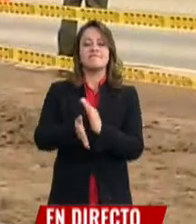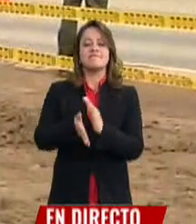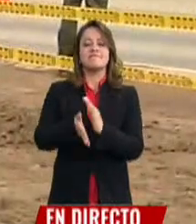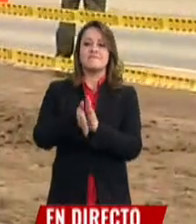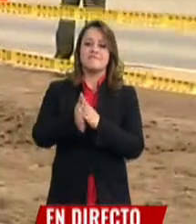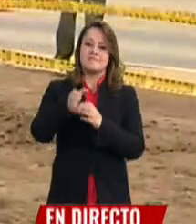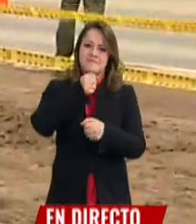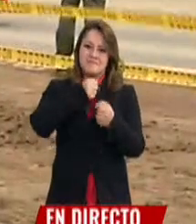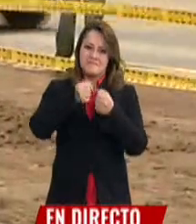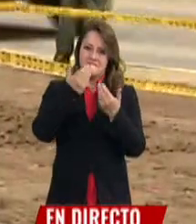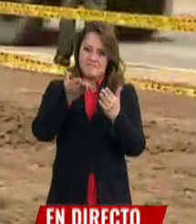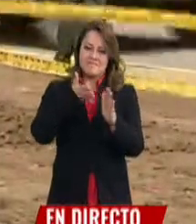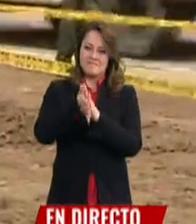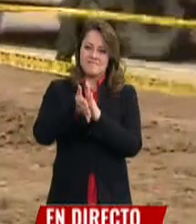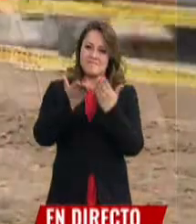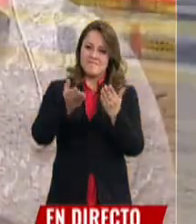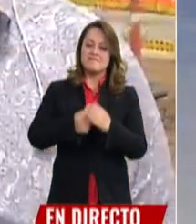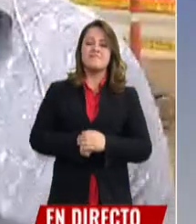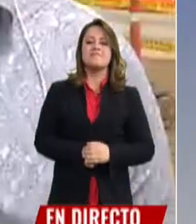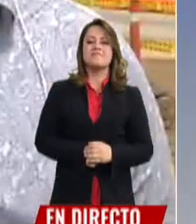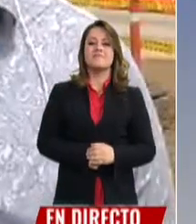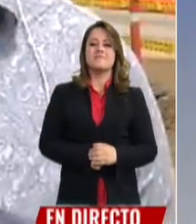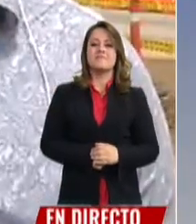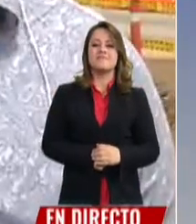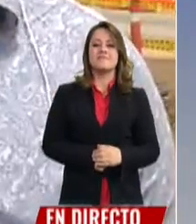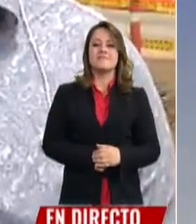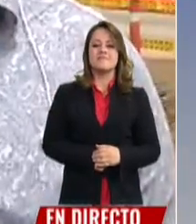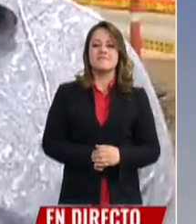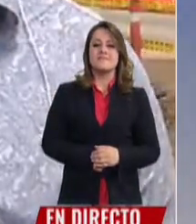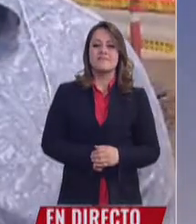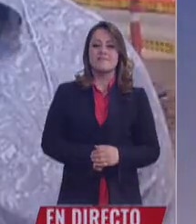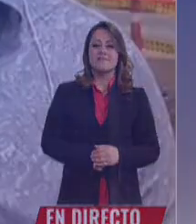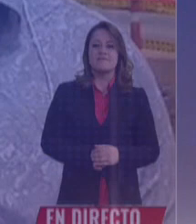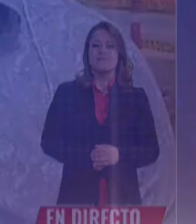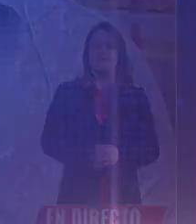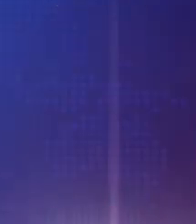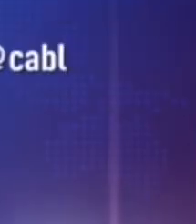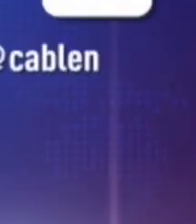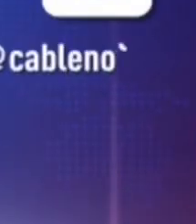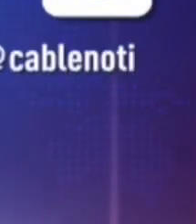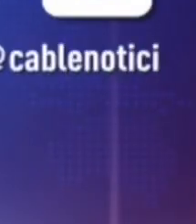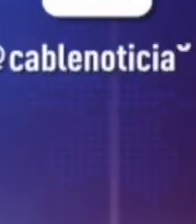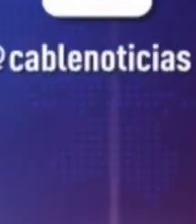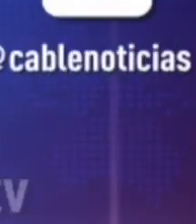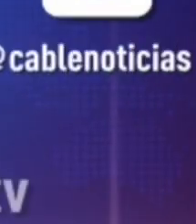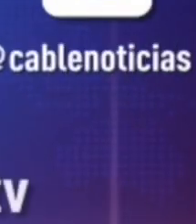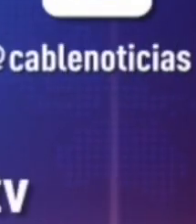la información en jurisdicción del municipio de Copacabana. Julián Vázquez, Cable Noticias.